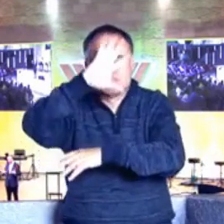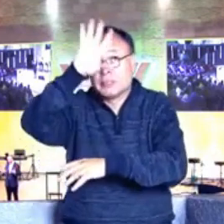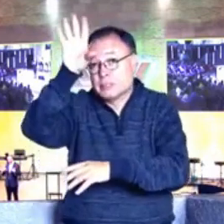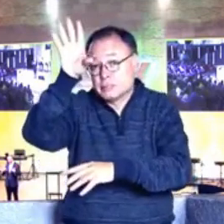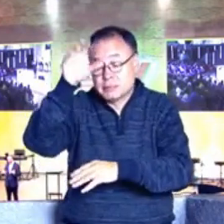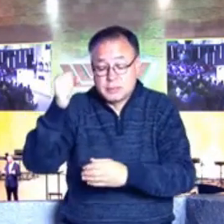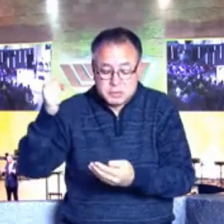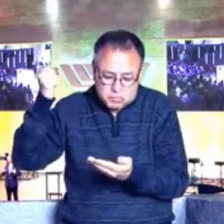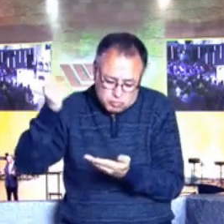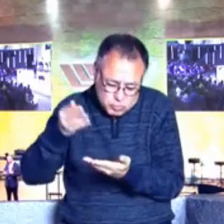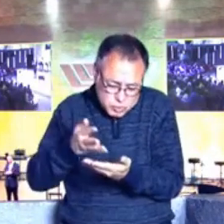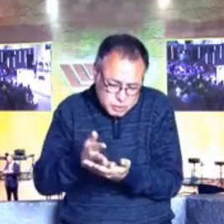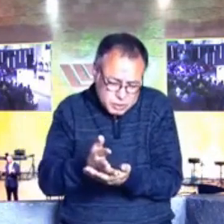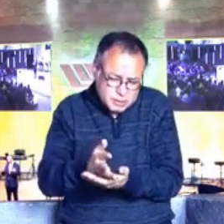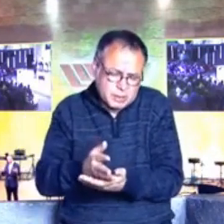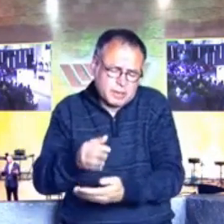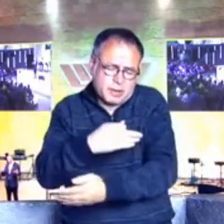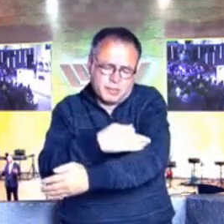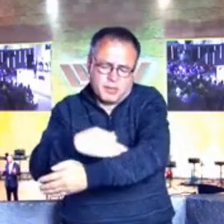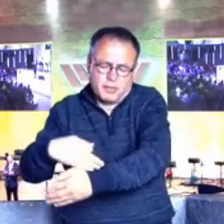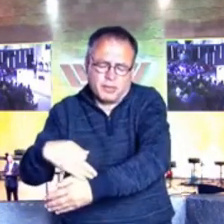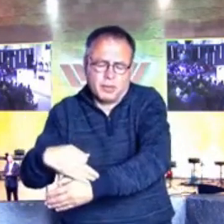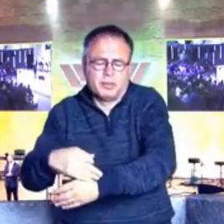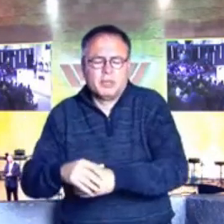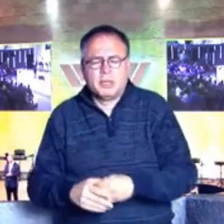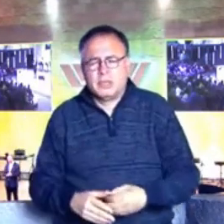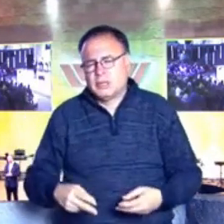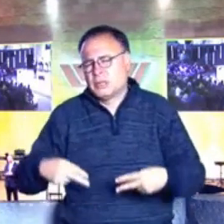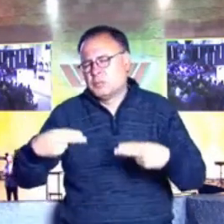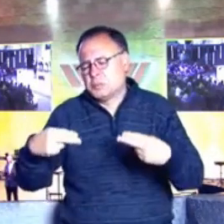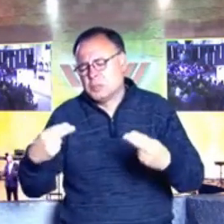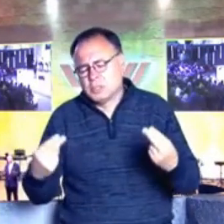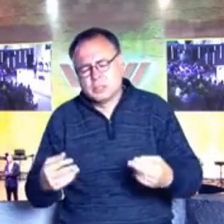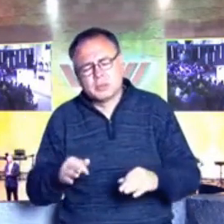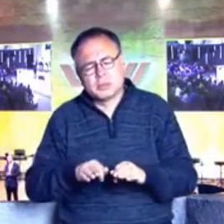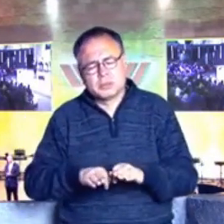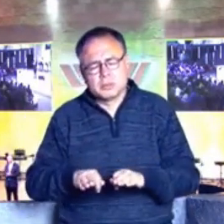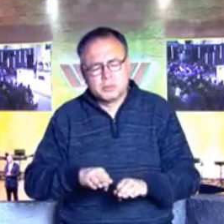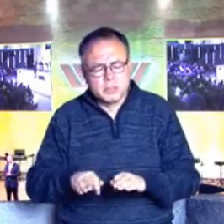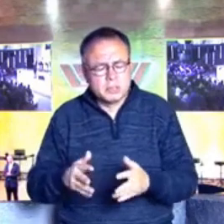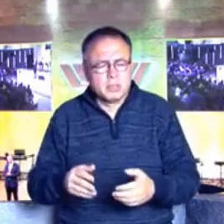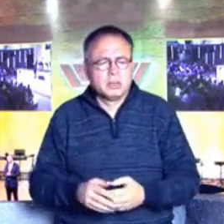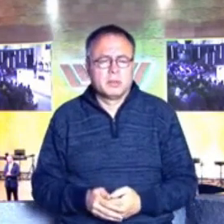mí en mi esposa en mis hijos en mi negocio en mi trabajo en mis